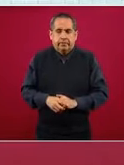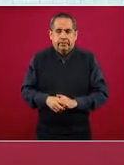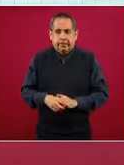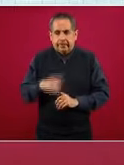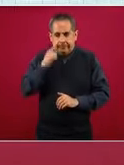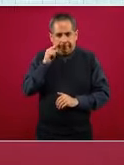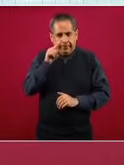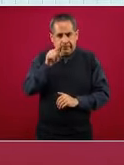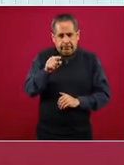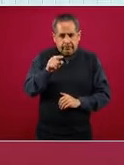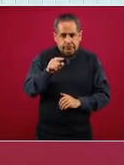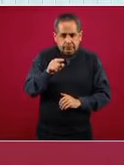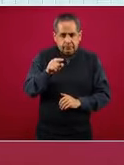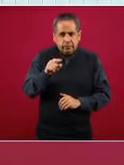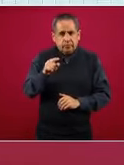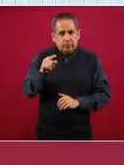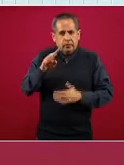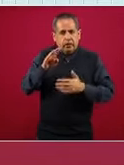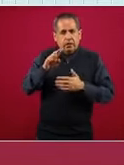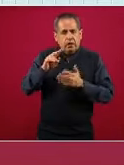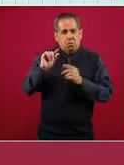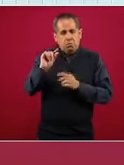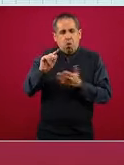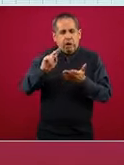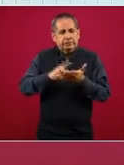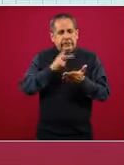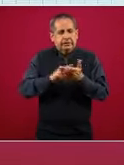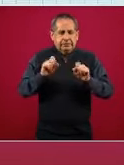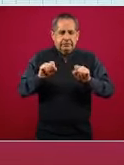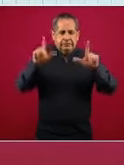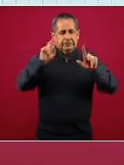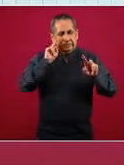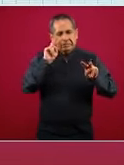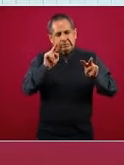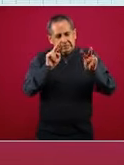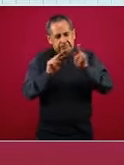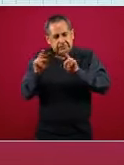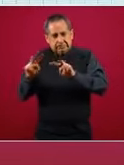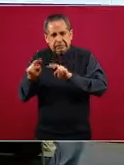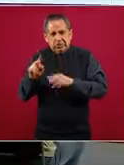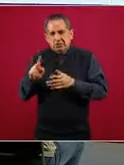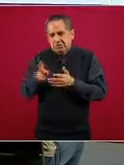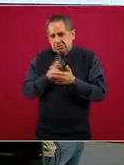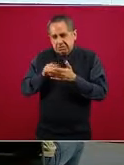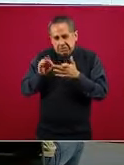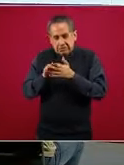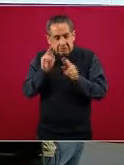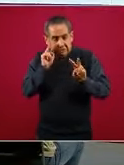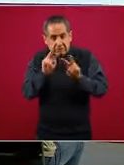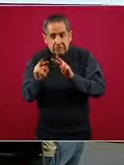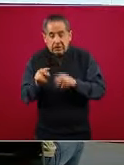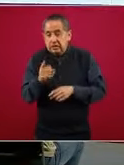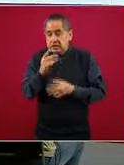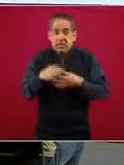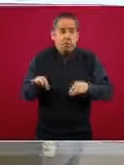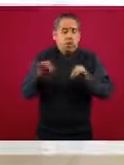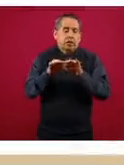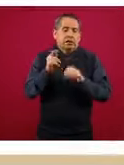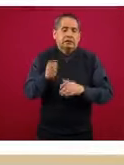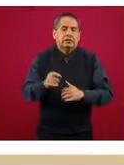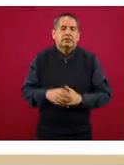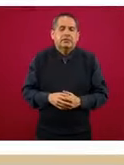Y este parámetro que lo hemos presentado pocas veces, pero nosotros lo monitoreamos de manera continua, es un parámetro muy